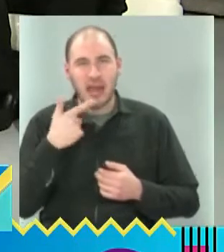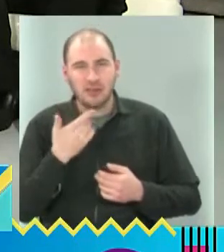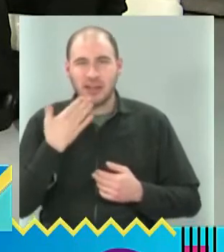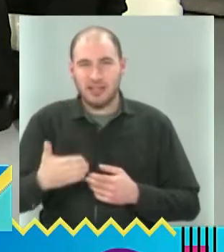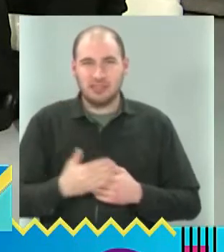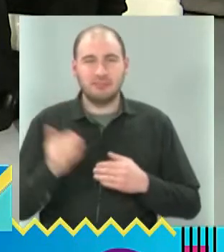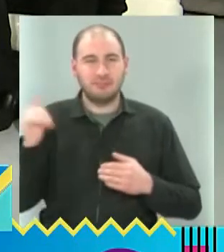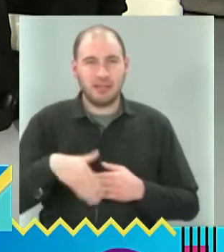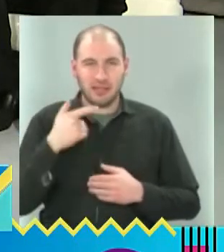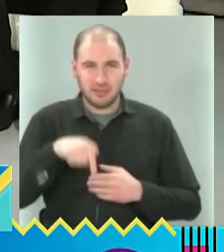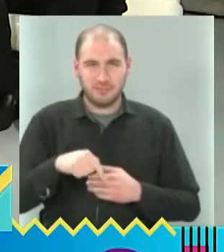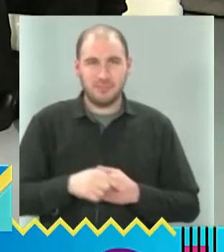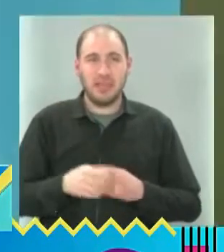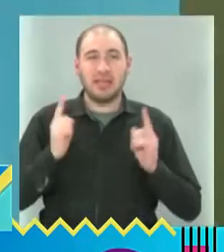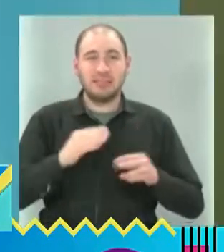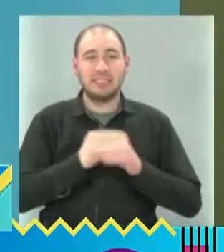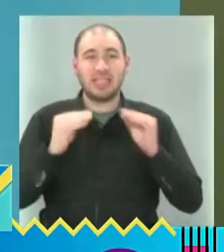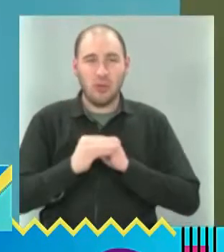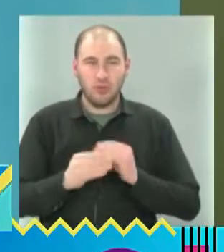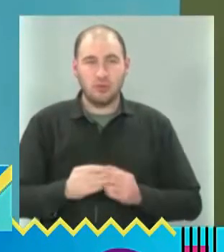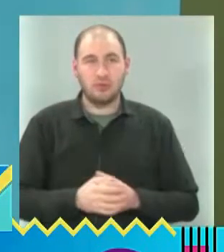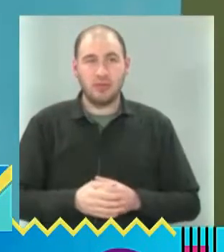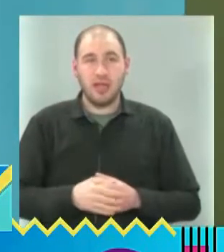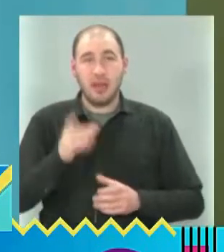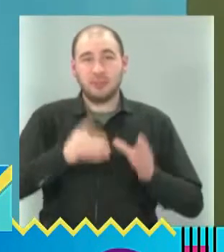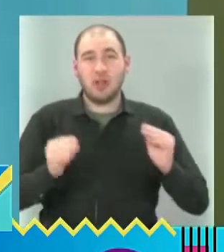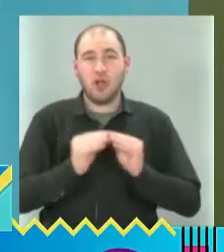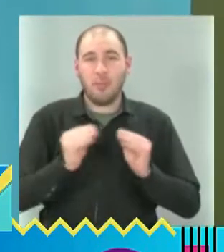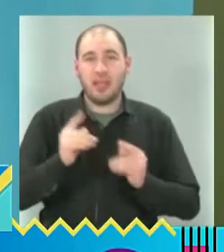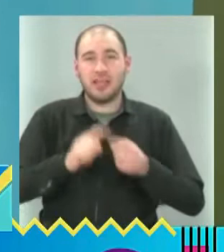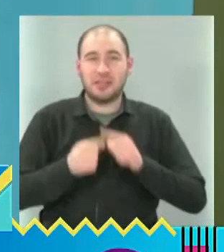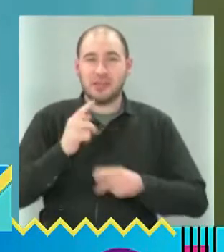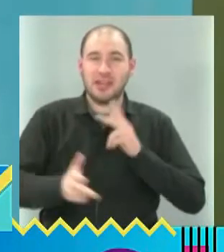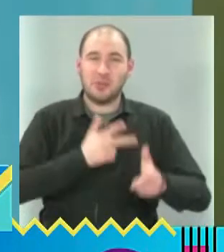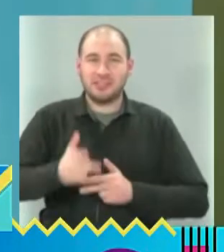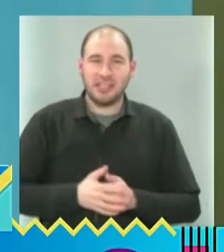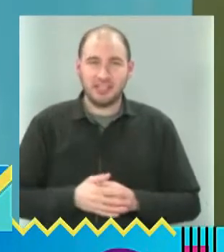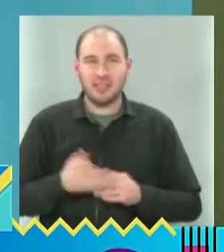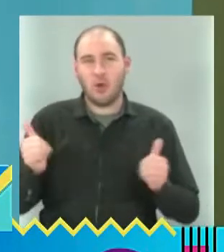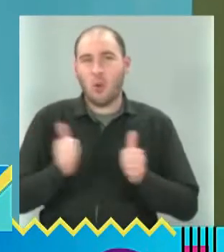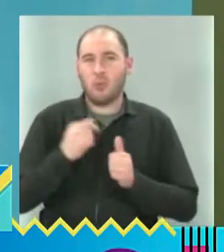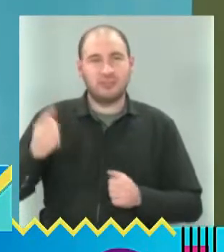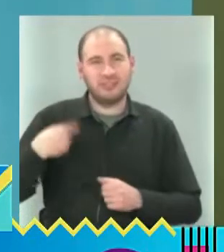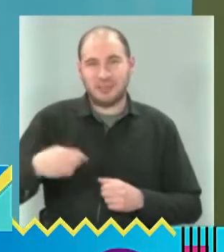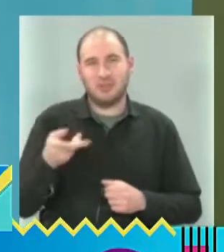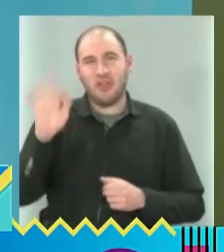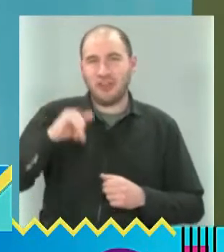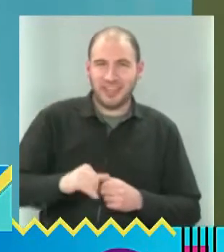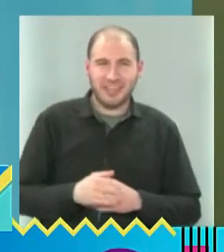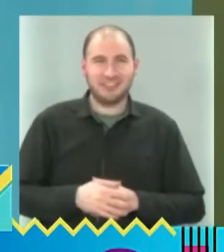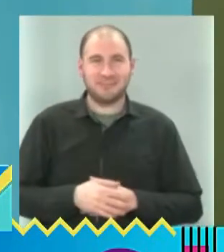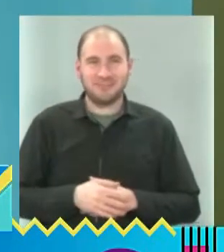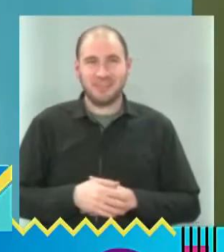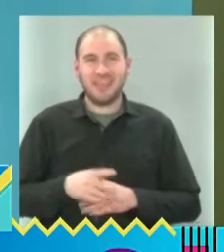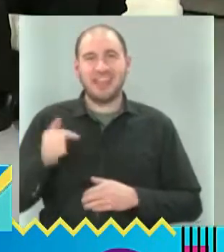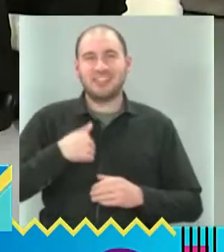muchas gracias por haber estado ustedes. presente. Y saludo a todos, a nuestros compañeros intérpretes de lengua de señas que nos acompañan todos los días. Mira, yo